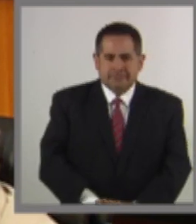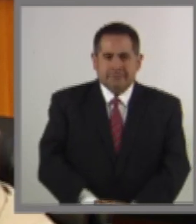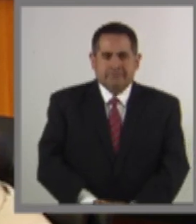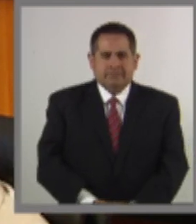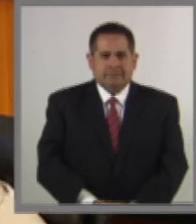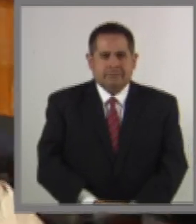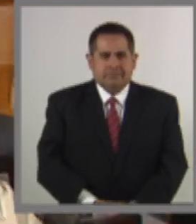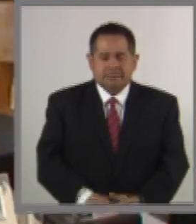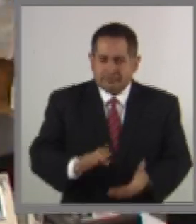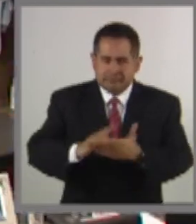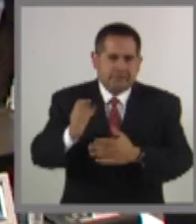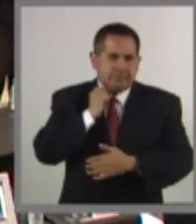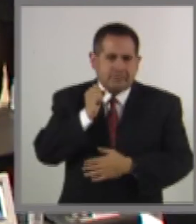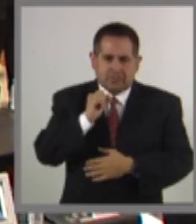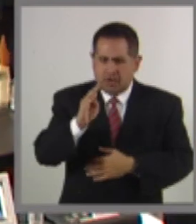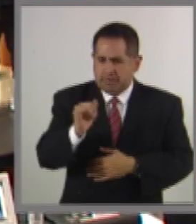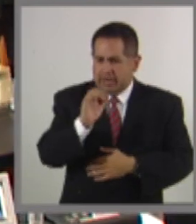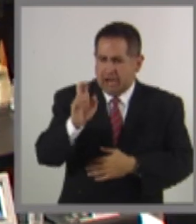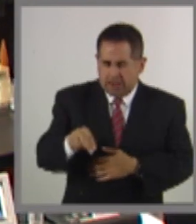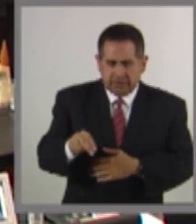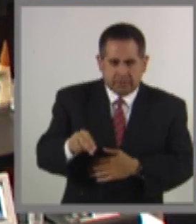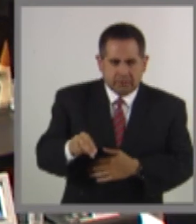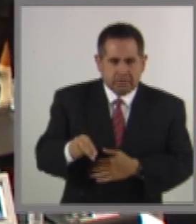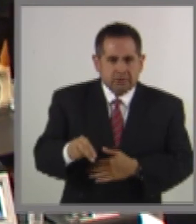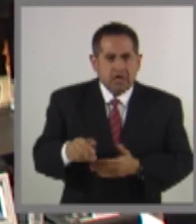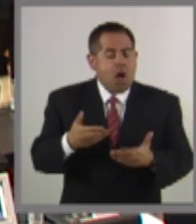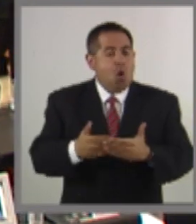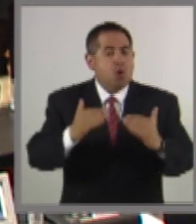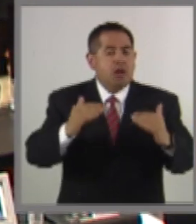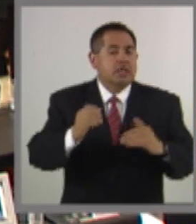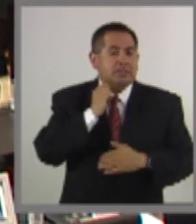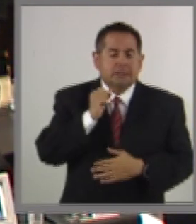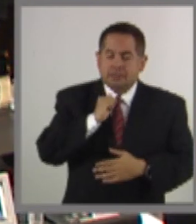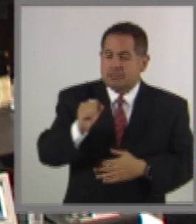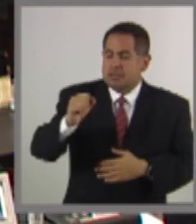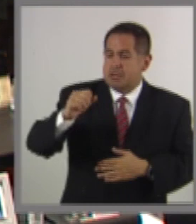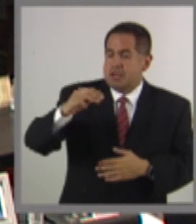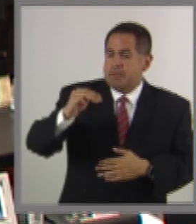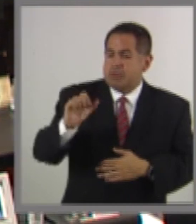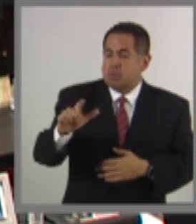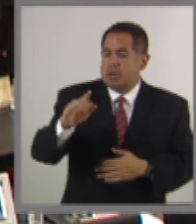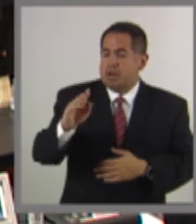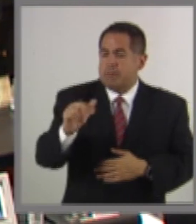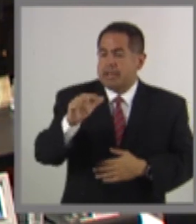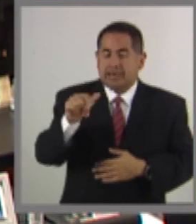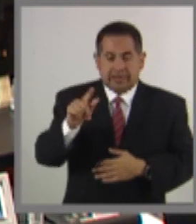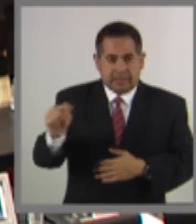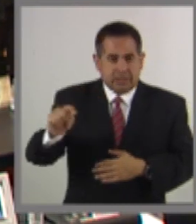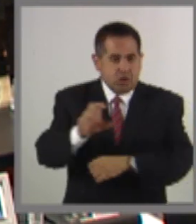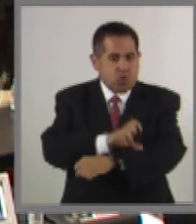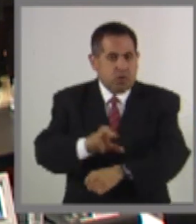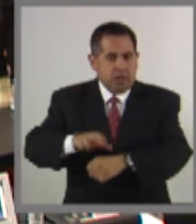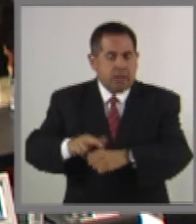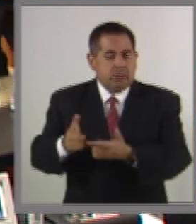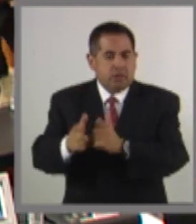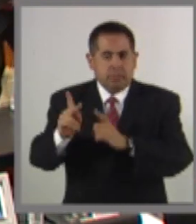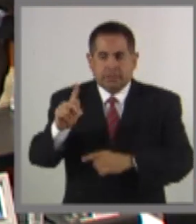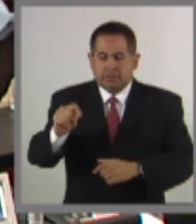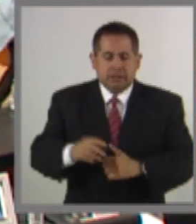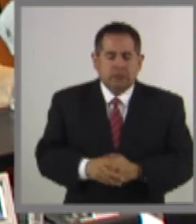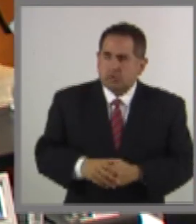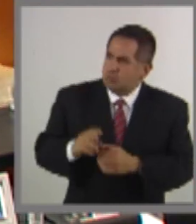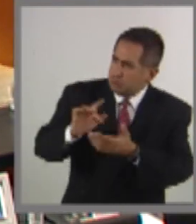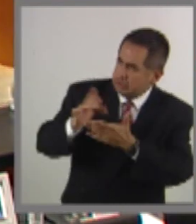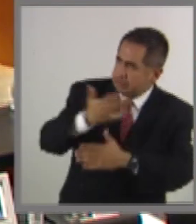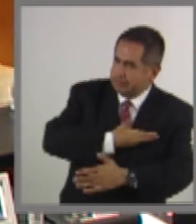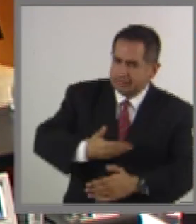Gracias, senador Benjamín Robles. Tiene el uso de la palabra el senador Manuel Bartlett, coordinador del Partido del Trabajo. Muchas gracias,